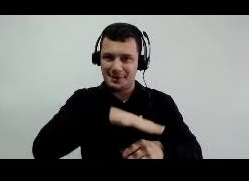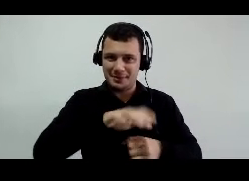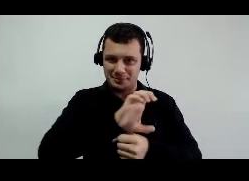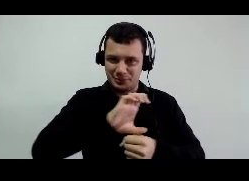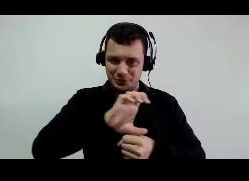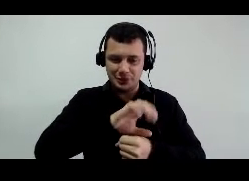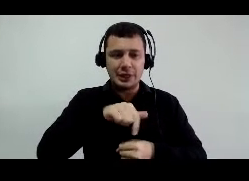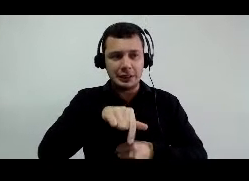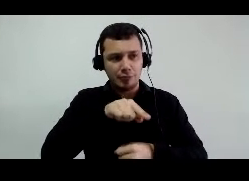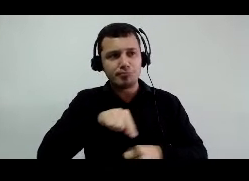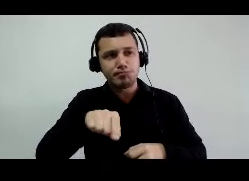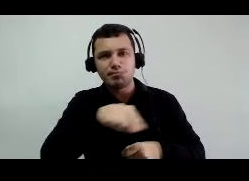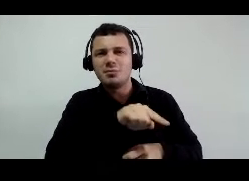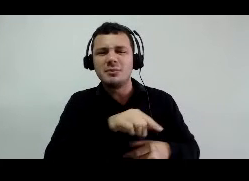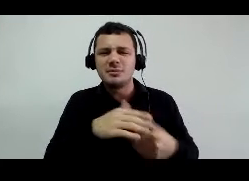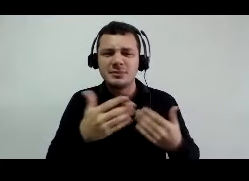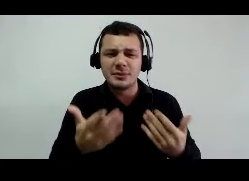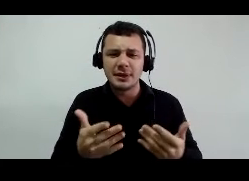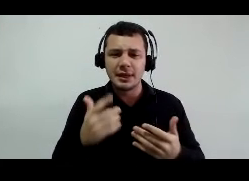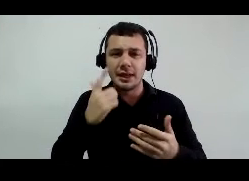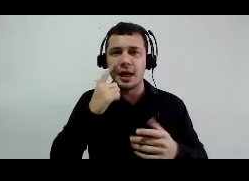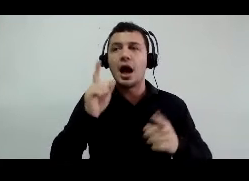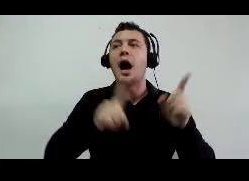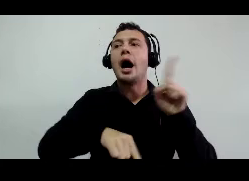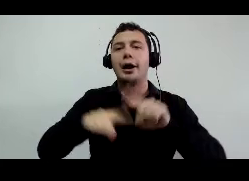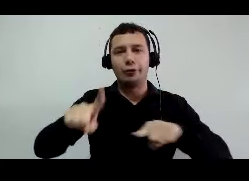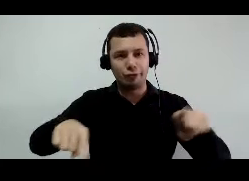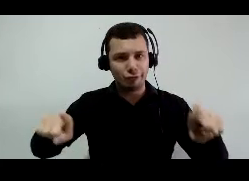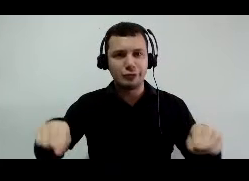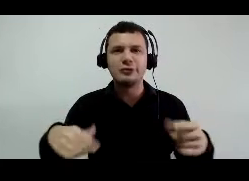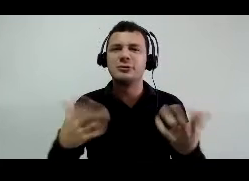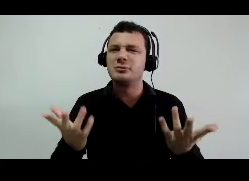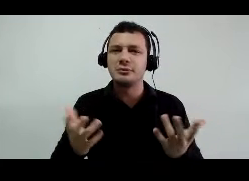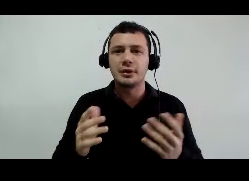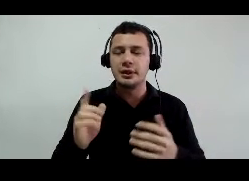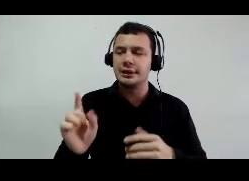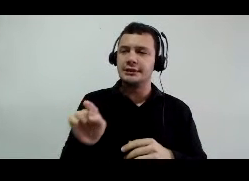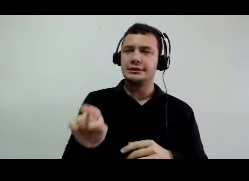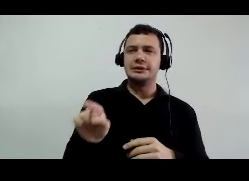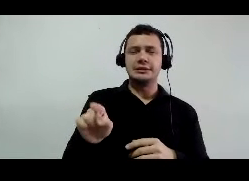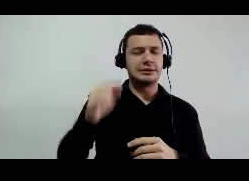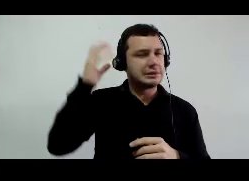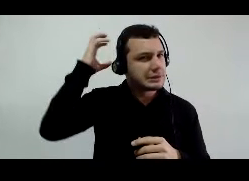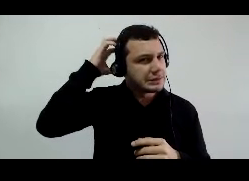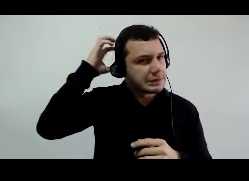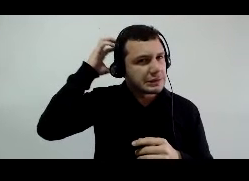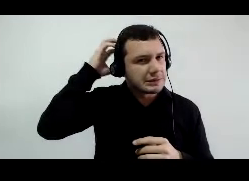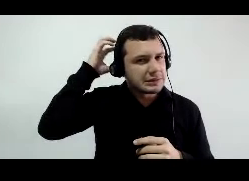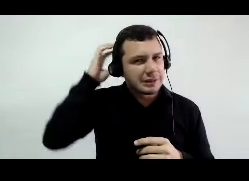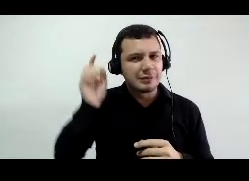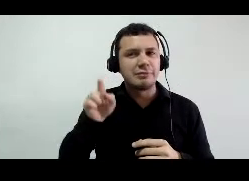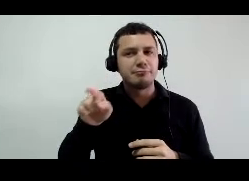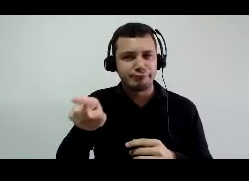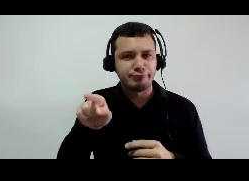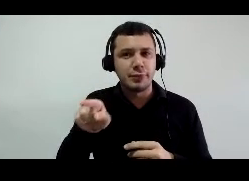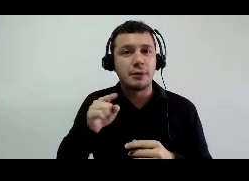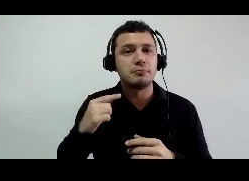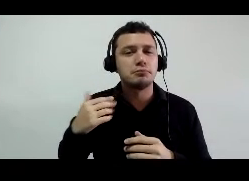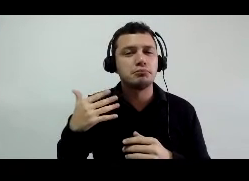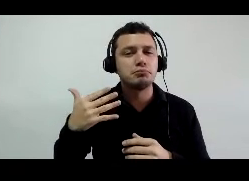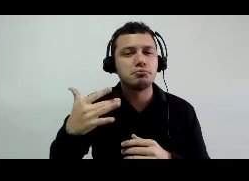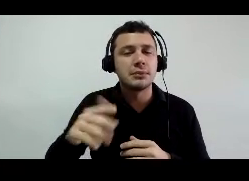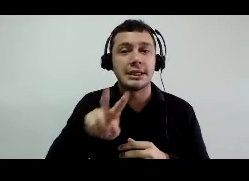hospitalizado pacientes con sintomatología neurológica y nos hemos dado cuenta que después de